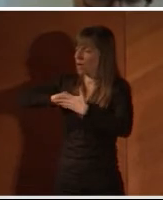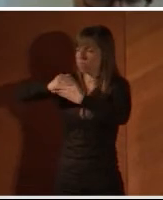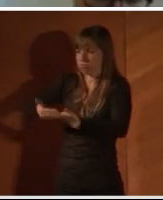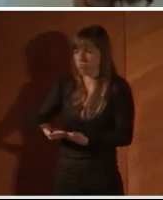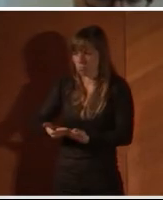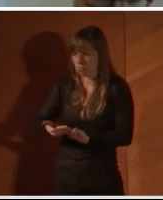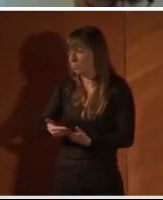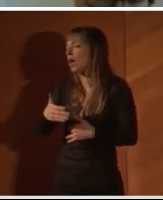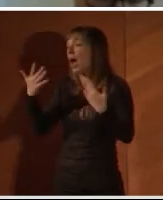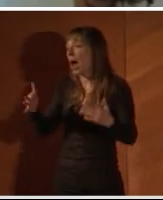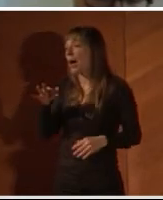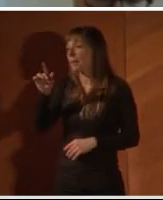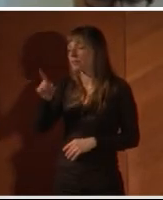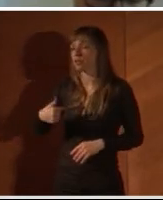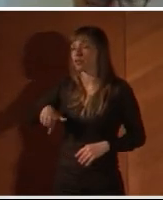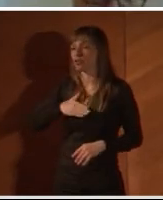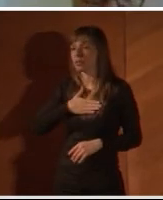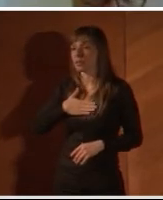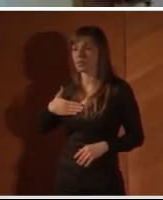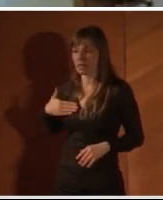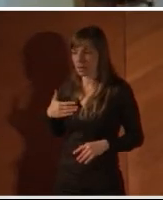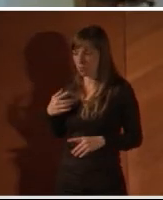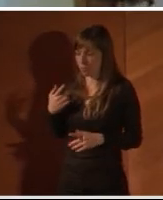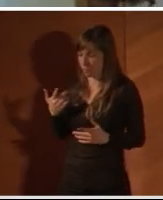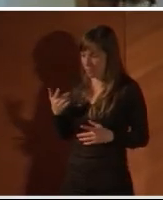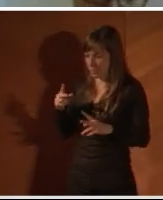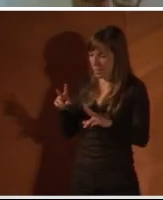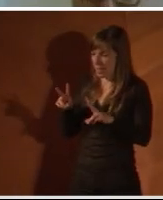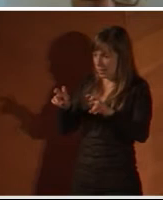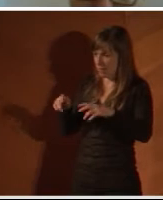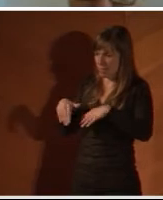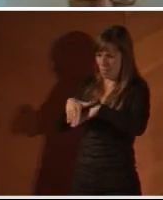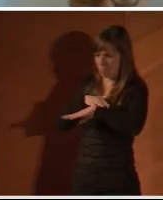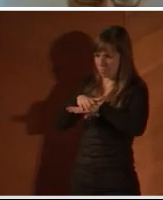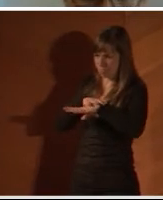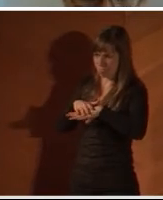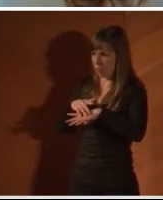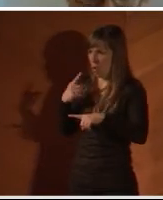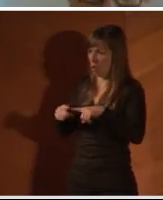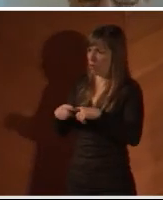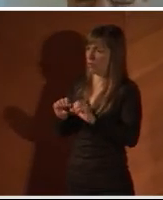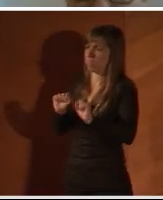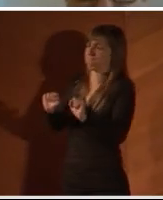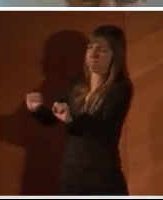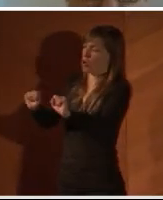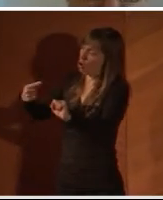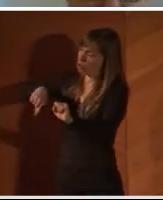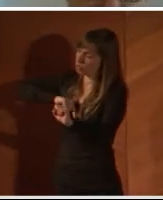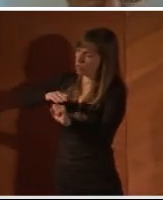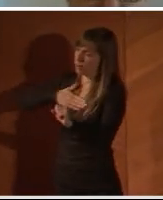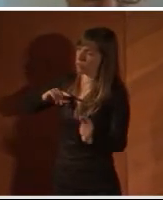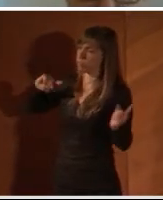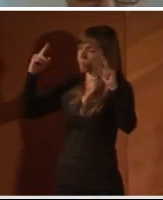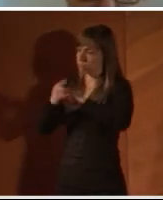ciudadanía, y además queremos devolver el espacio usurpado de los administradores a la ciudadanía. Finalizar agradeciendo